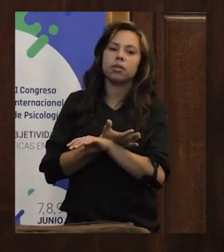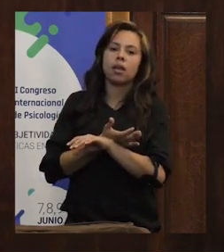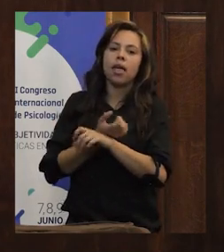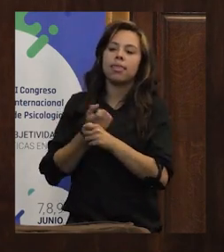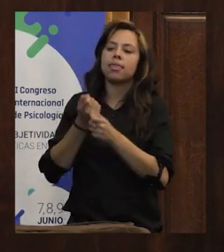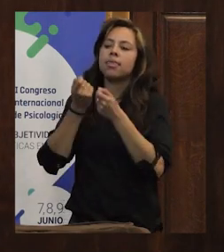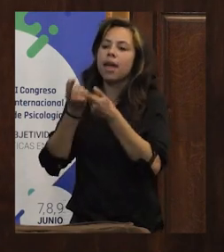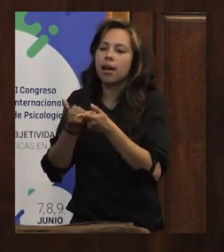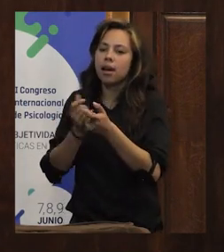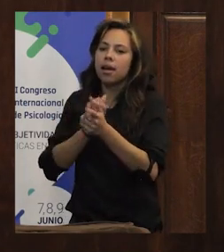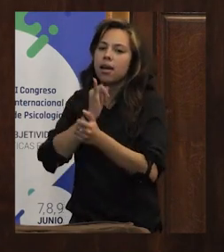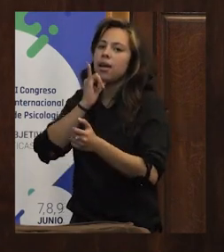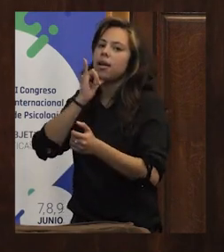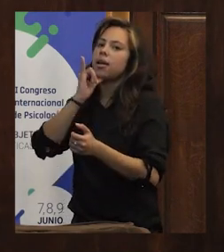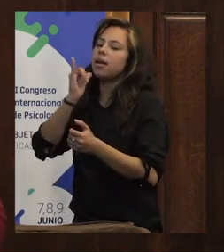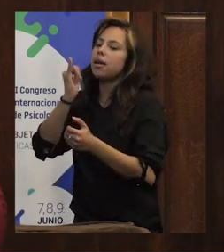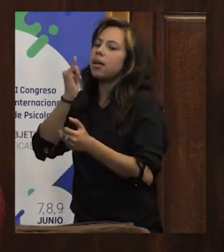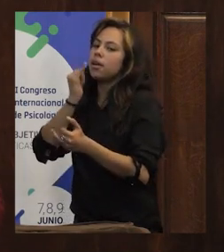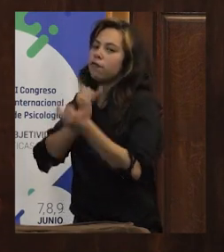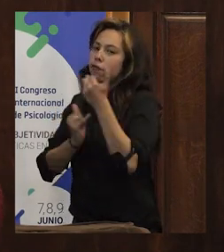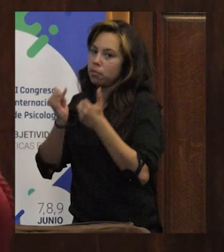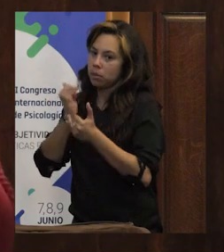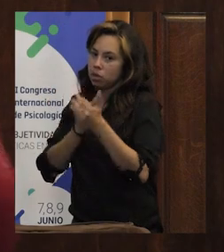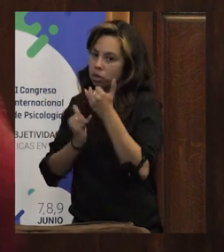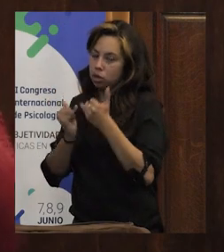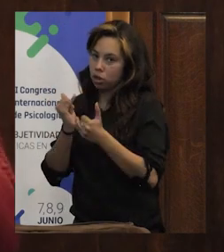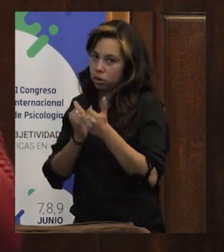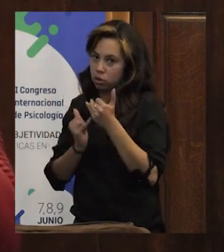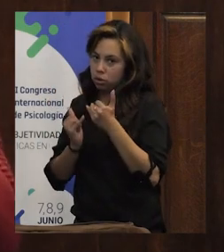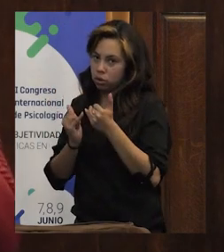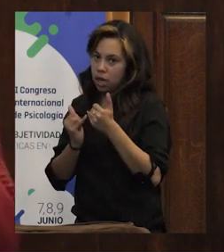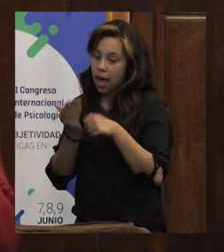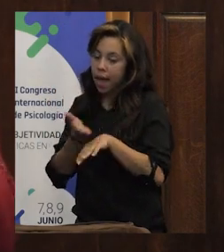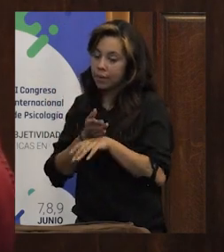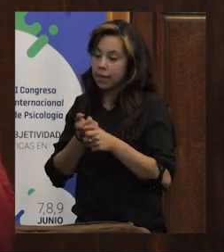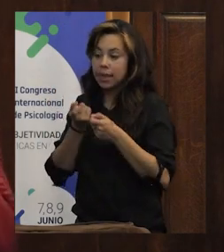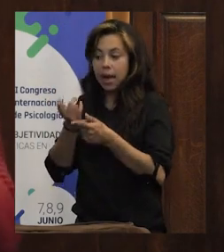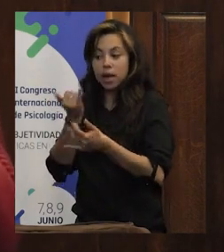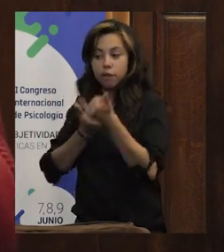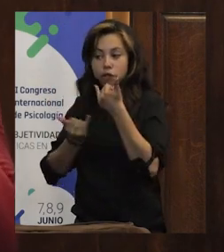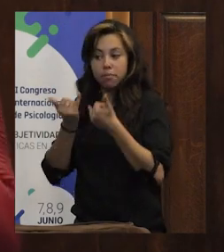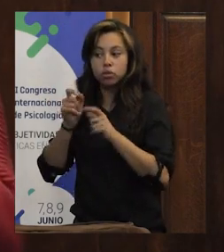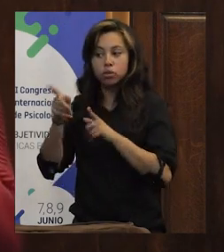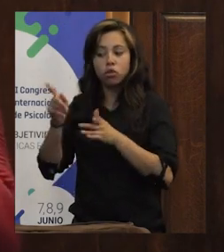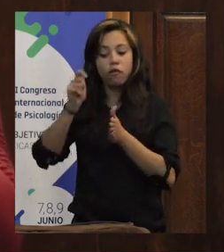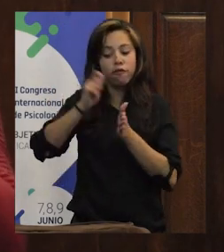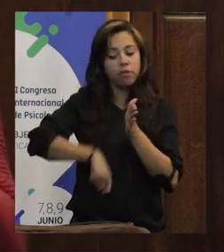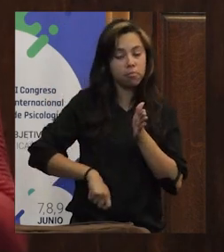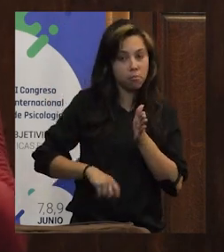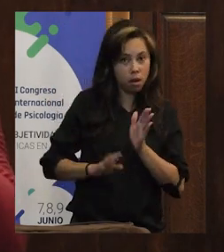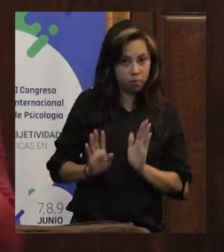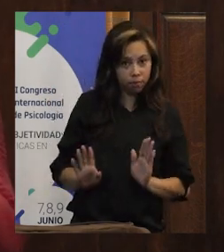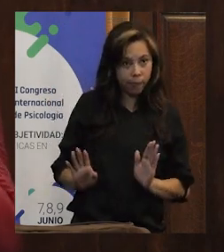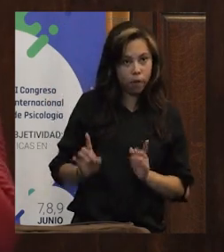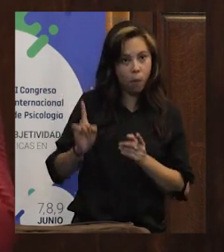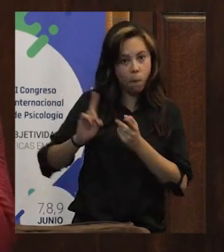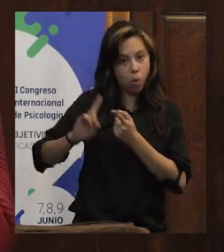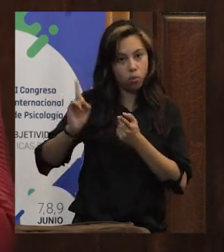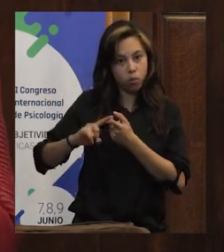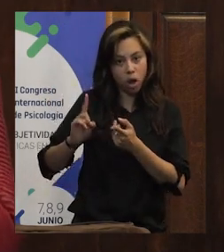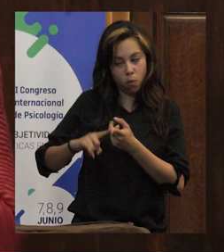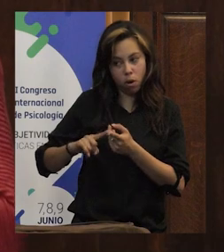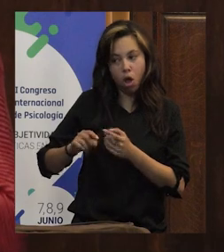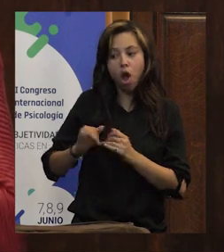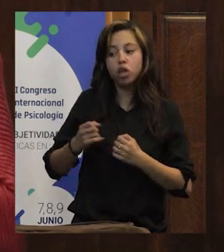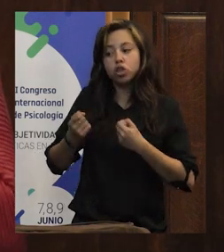Tú haces eso para que las personas tienen la información y pueden optar cuando es posible